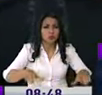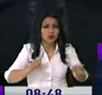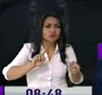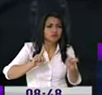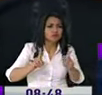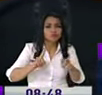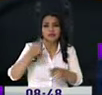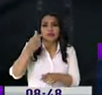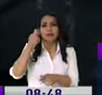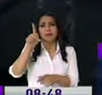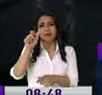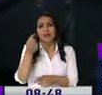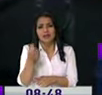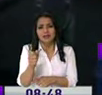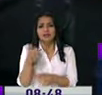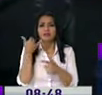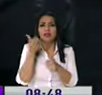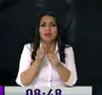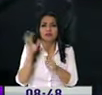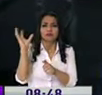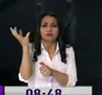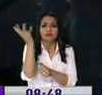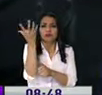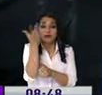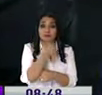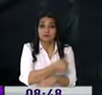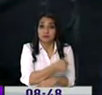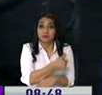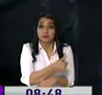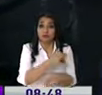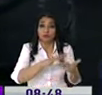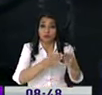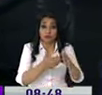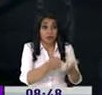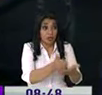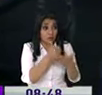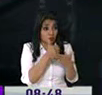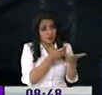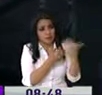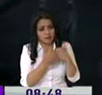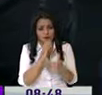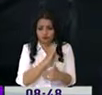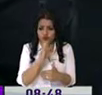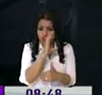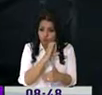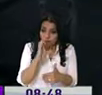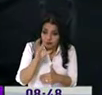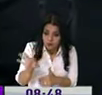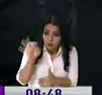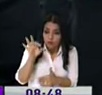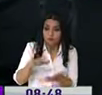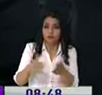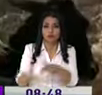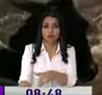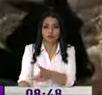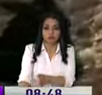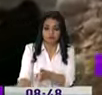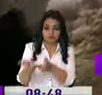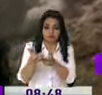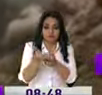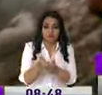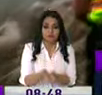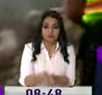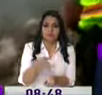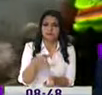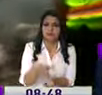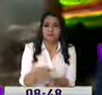teléfonos satelitales. En el lugar, con la ayuda de la comunidad, se logró la extracción de un cuerpo ya sin vida. La víctima fue